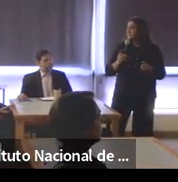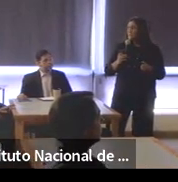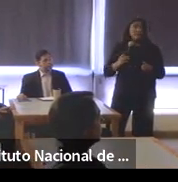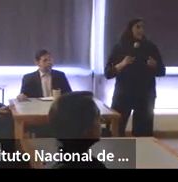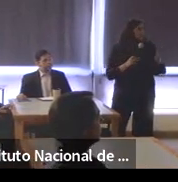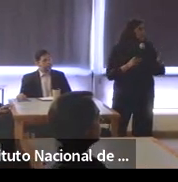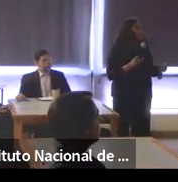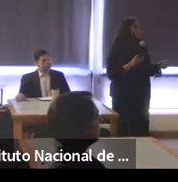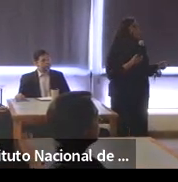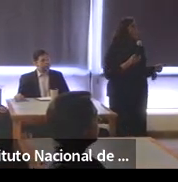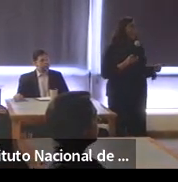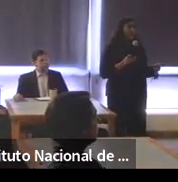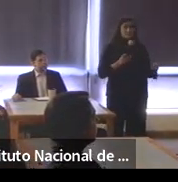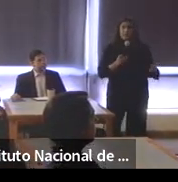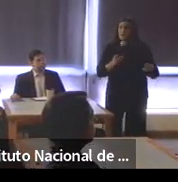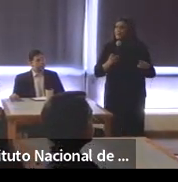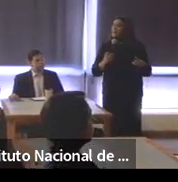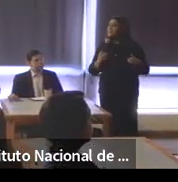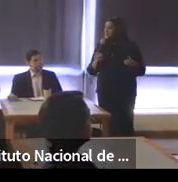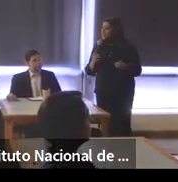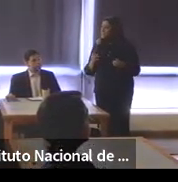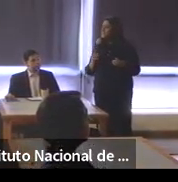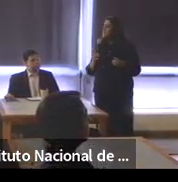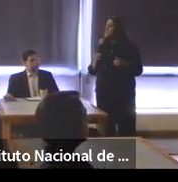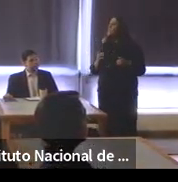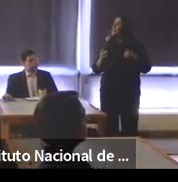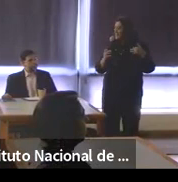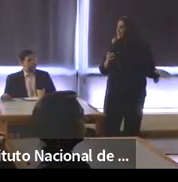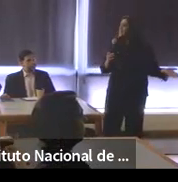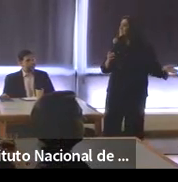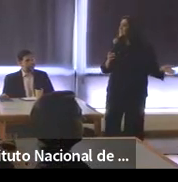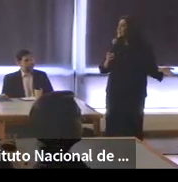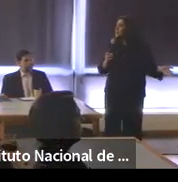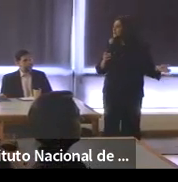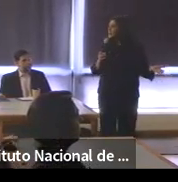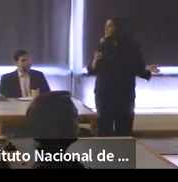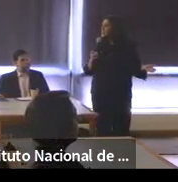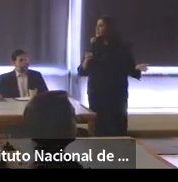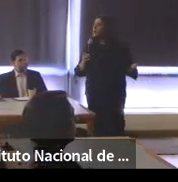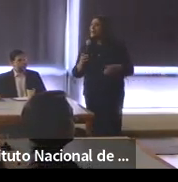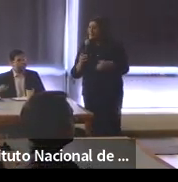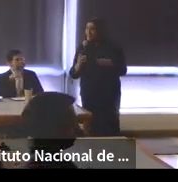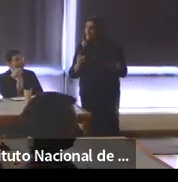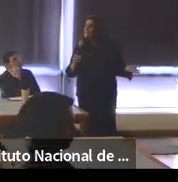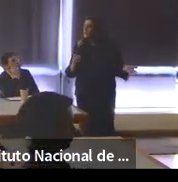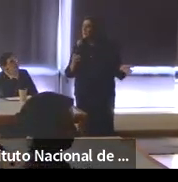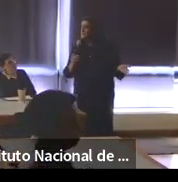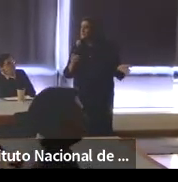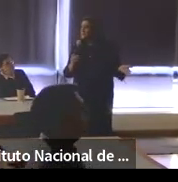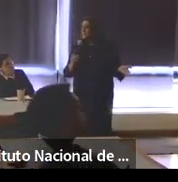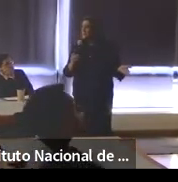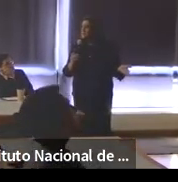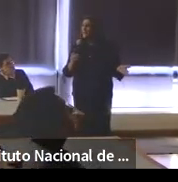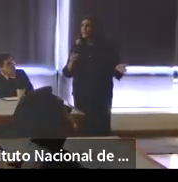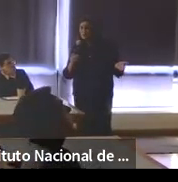y tiene que ver con las aclaraciones con las reglas del negocio con las reglas de